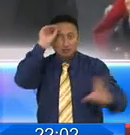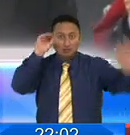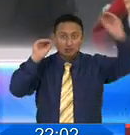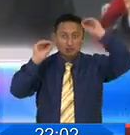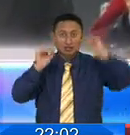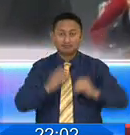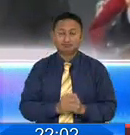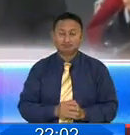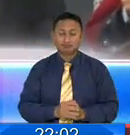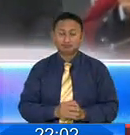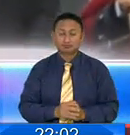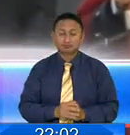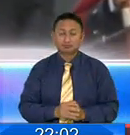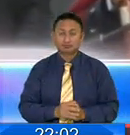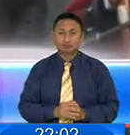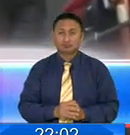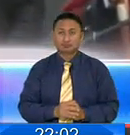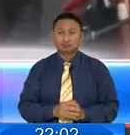Es